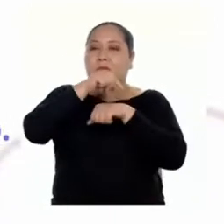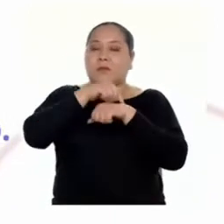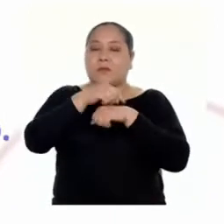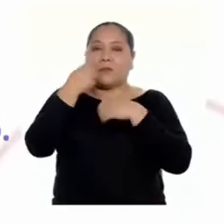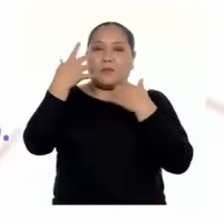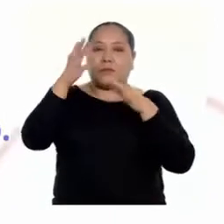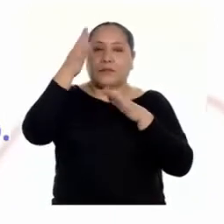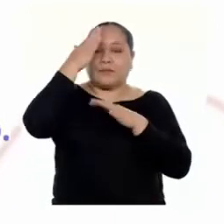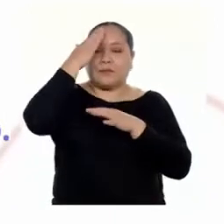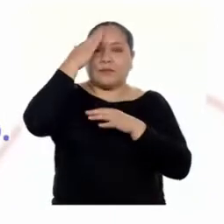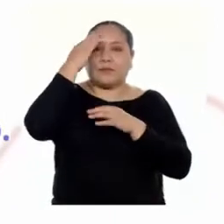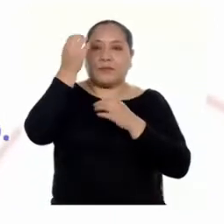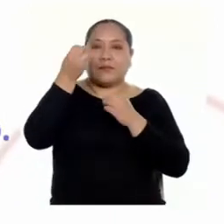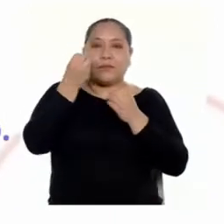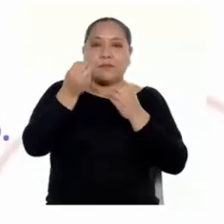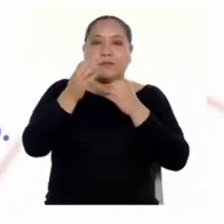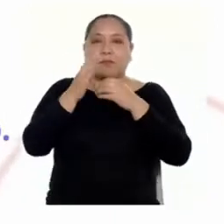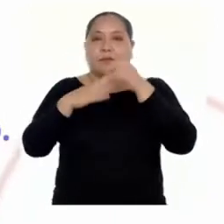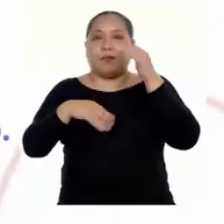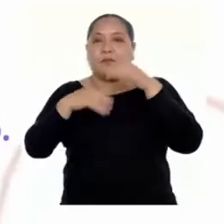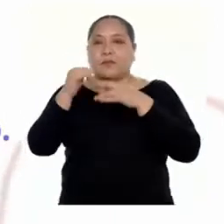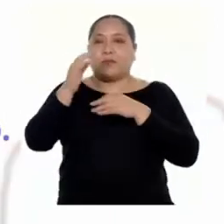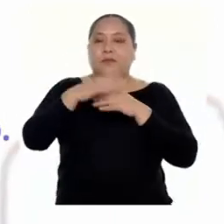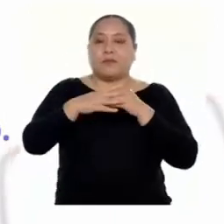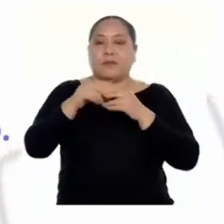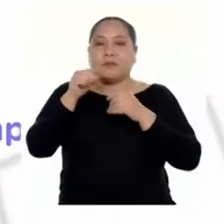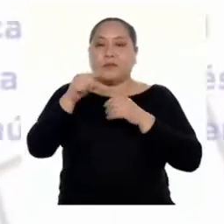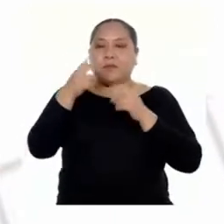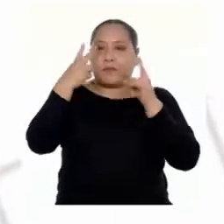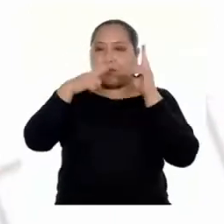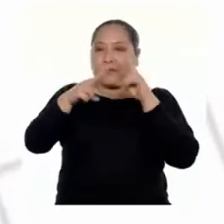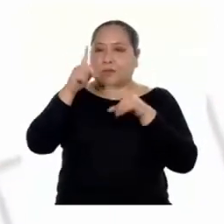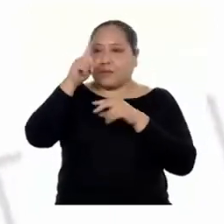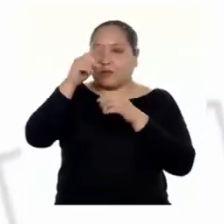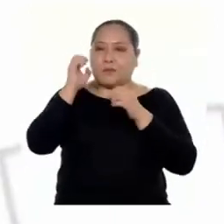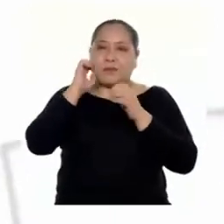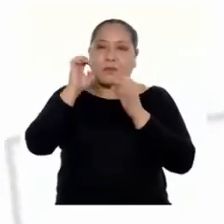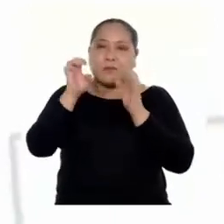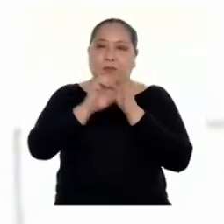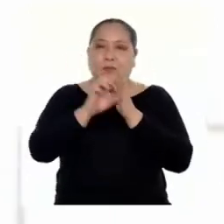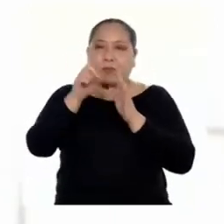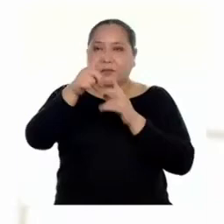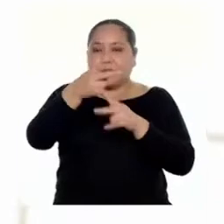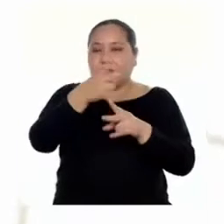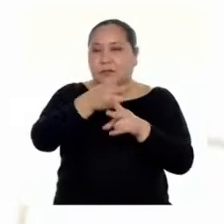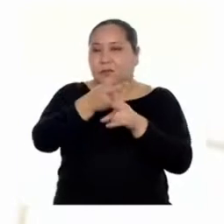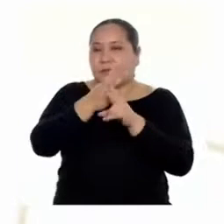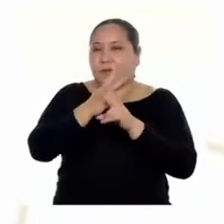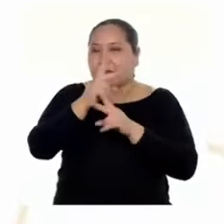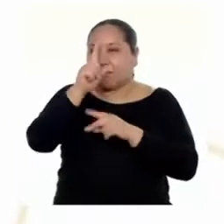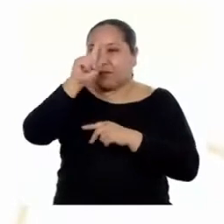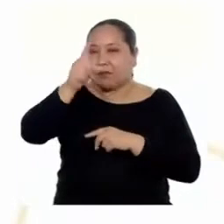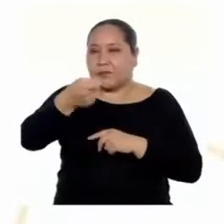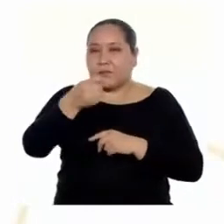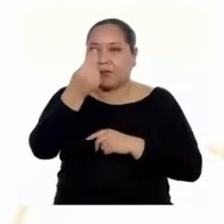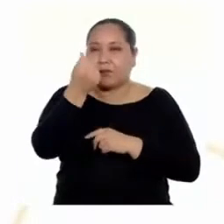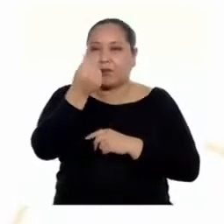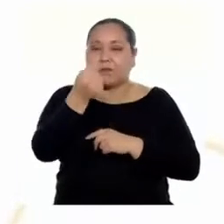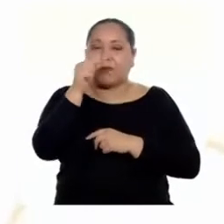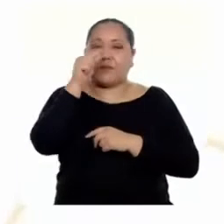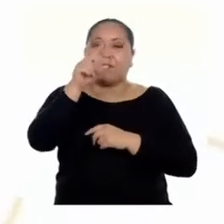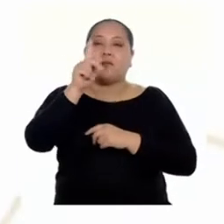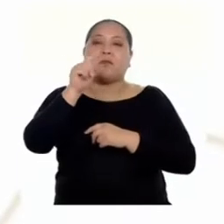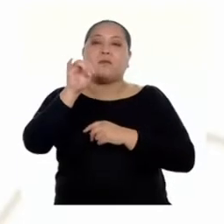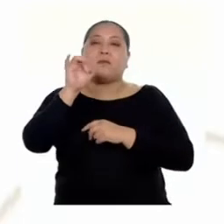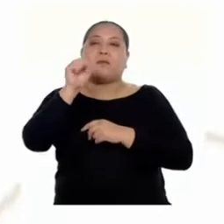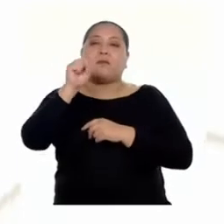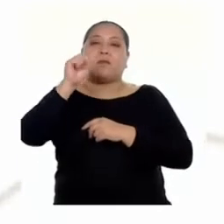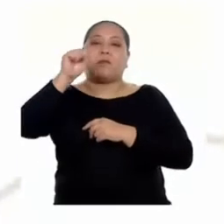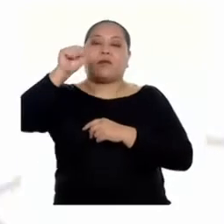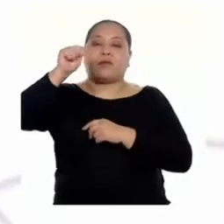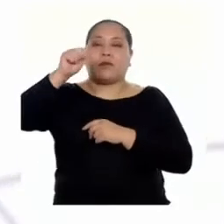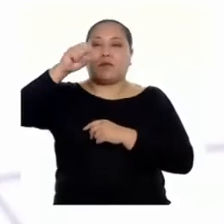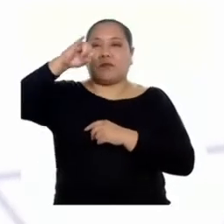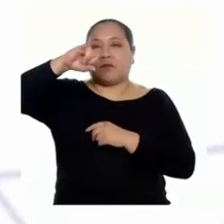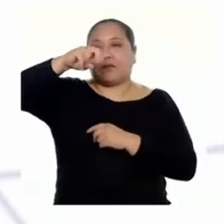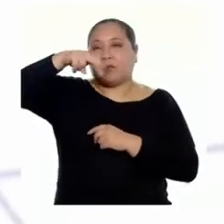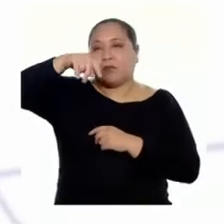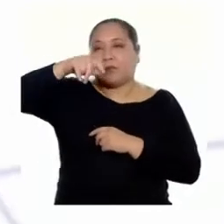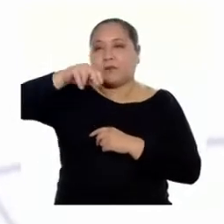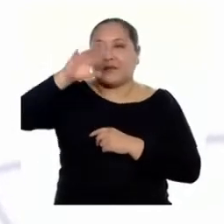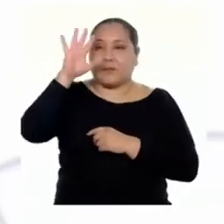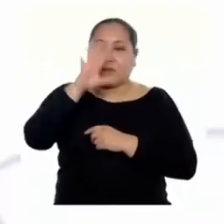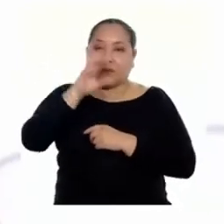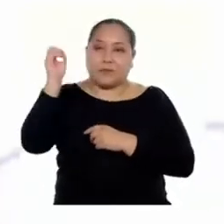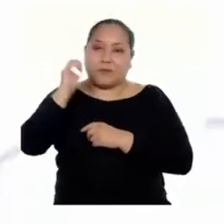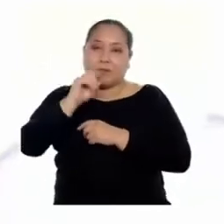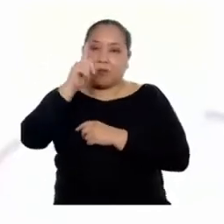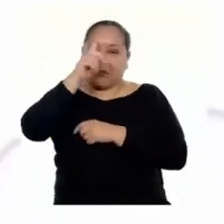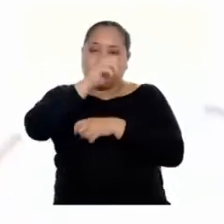Entonces ya sabemos cómo construir la fórmula. ¿Vemos un ejemplo? Si te prestan 1000 soles a una tasa de interés compuesto del